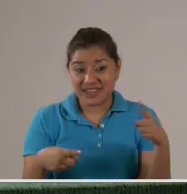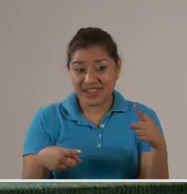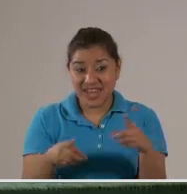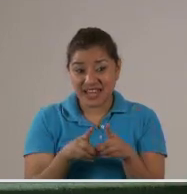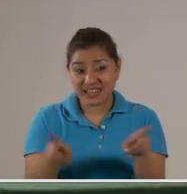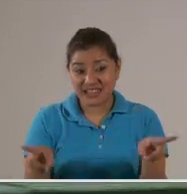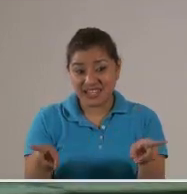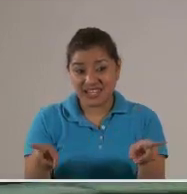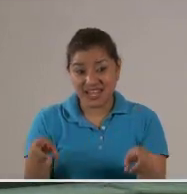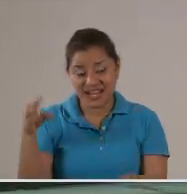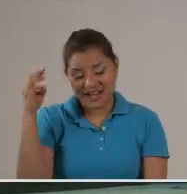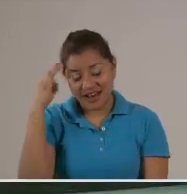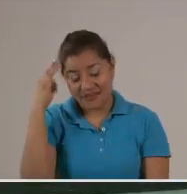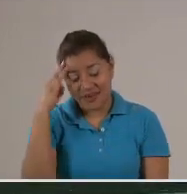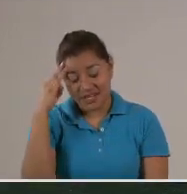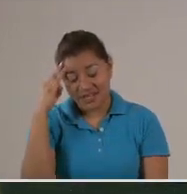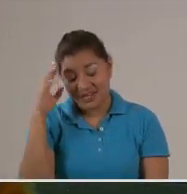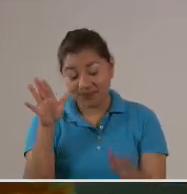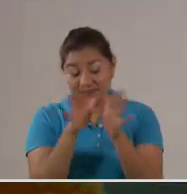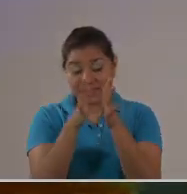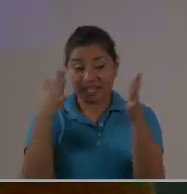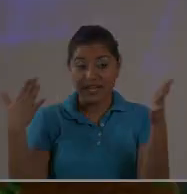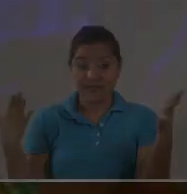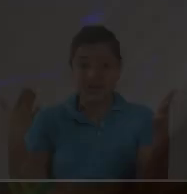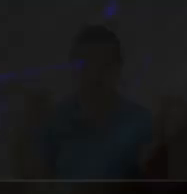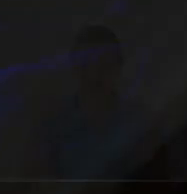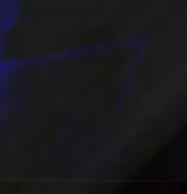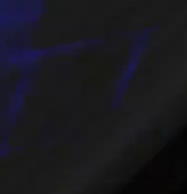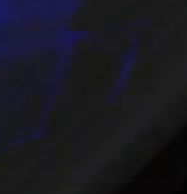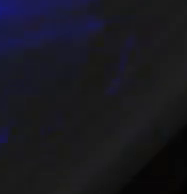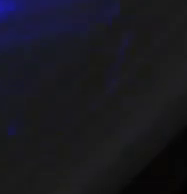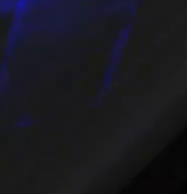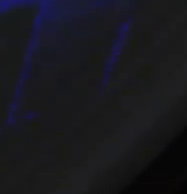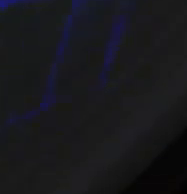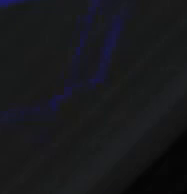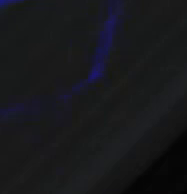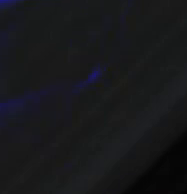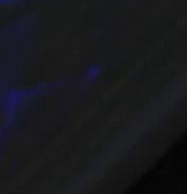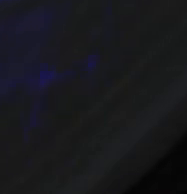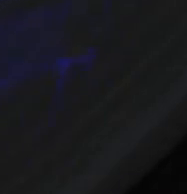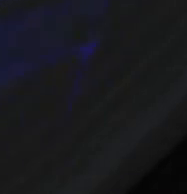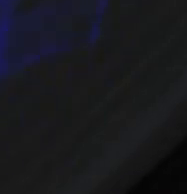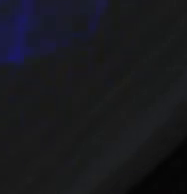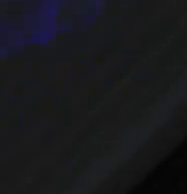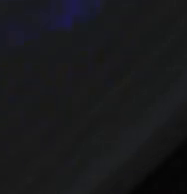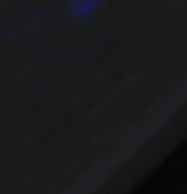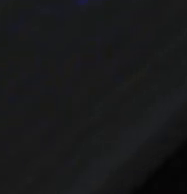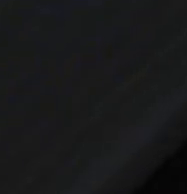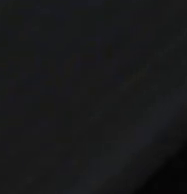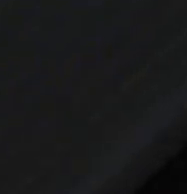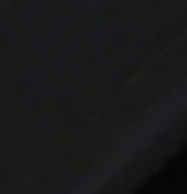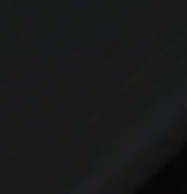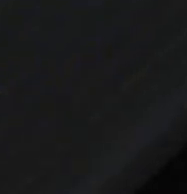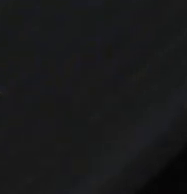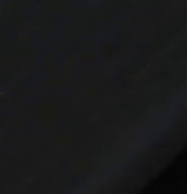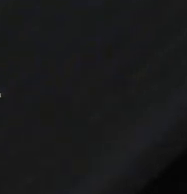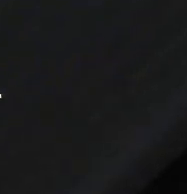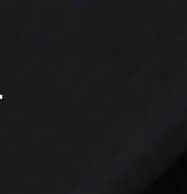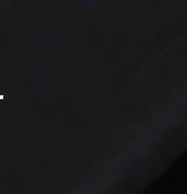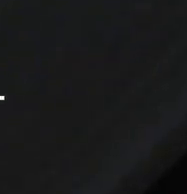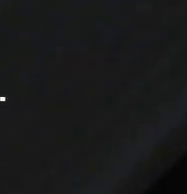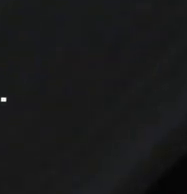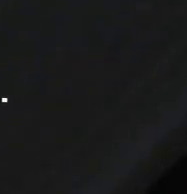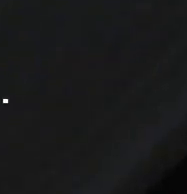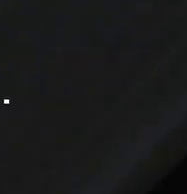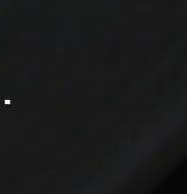y al dividir su mente abrió la puerta ya ya el la potestad del del que divide está trabajando